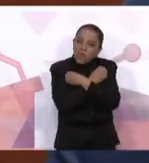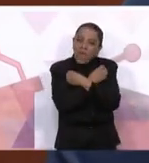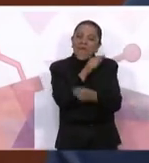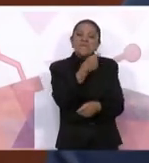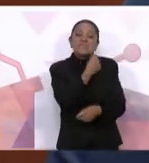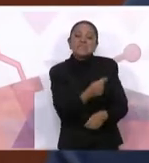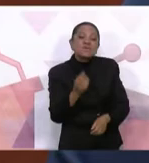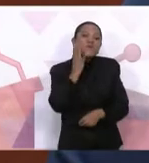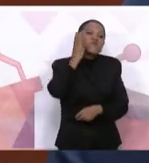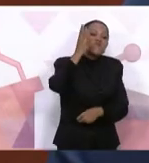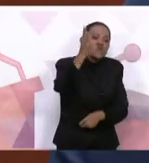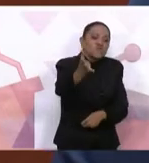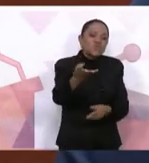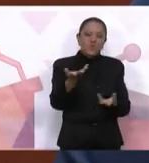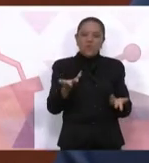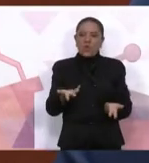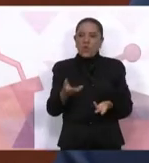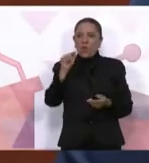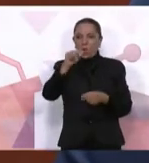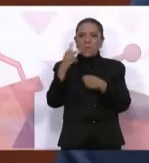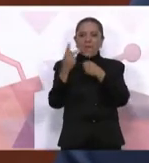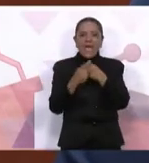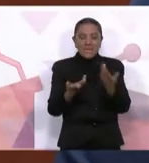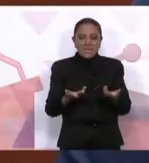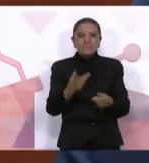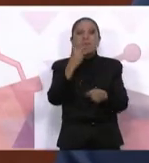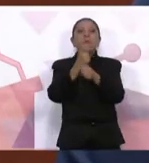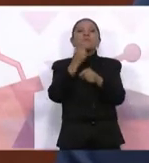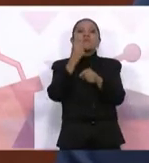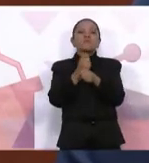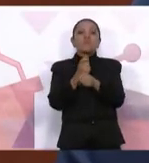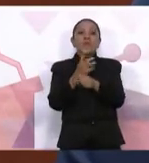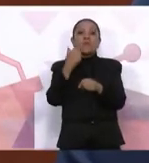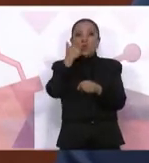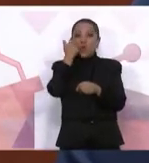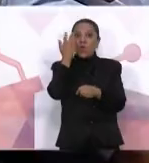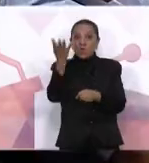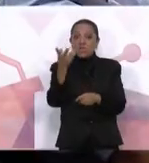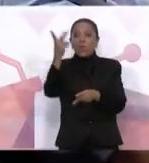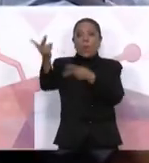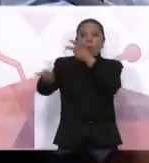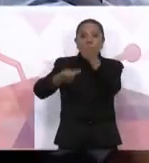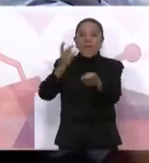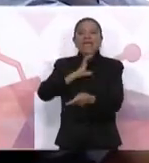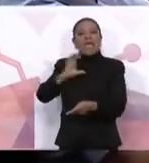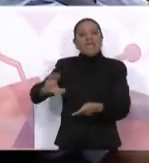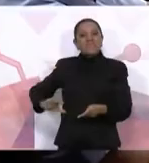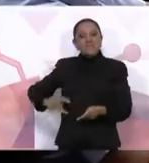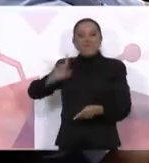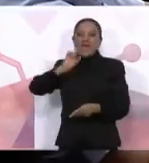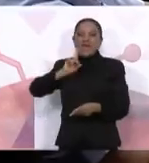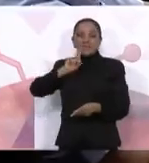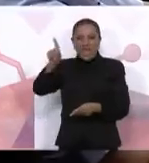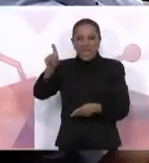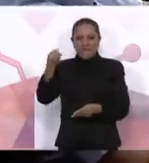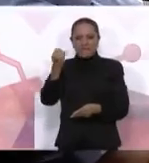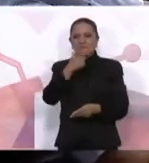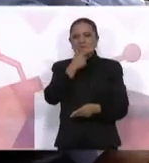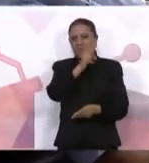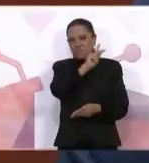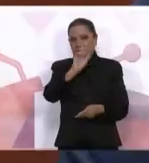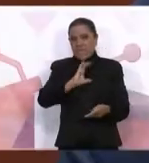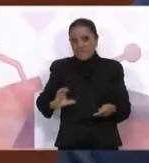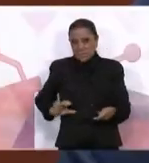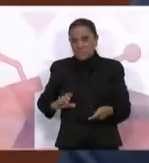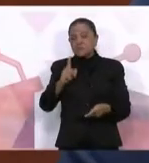que nada una invitación a los candidatos a la candidata a que revisemos la ley de protección a los niños y niñas del estado de morelos antes de